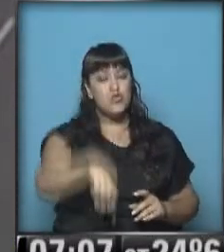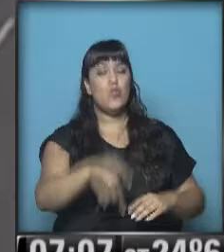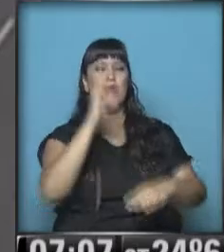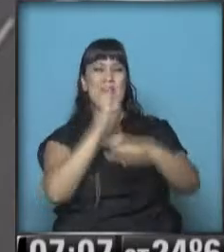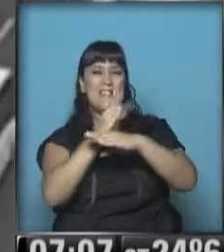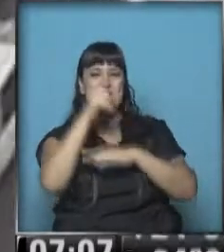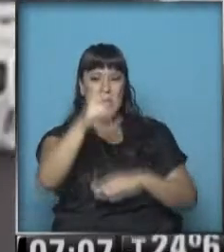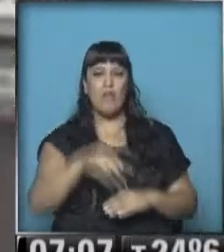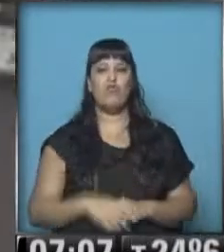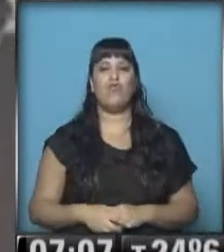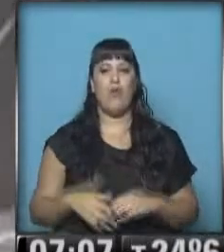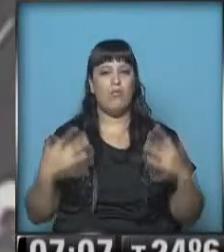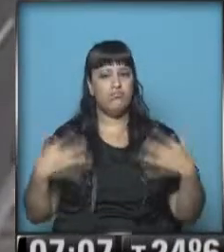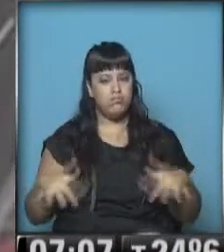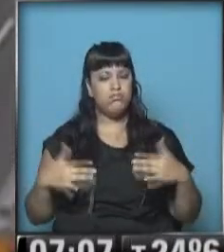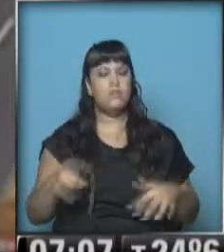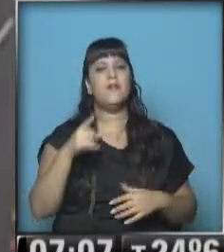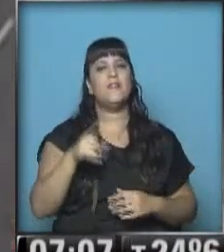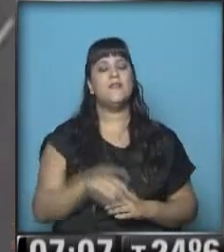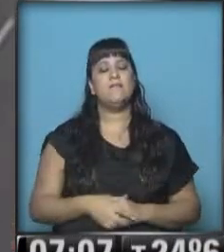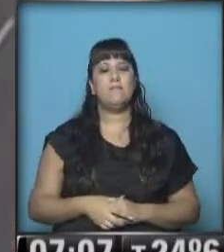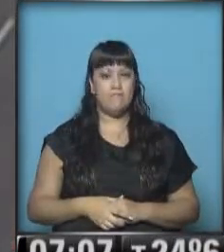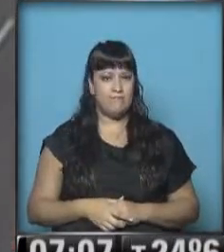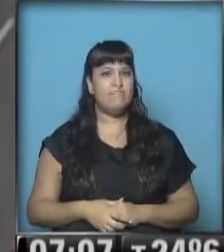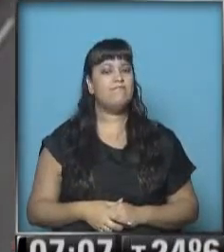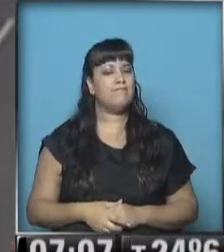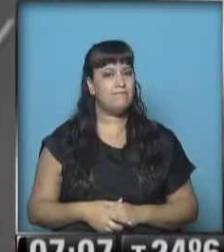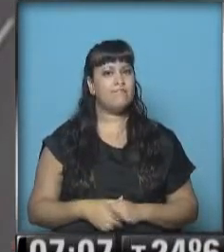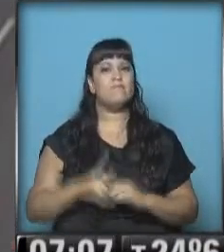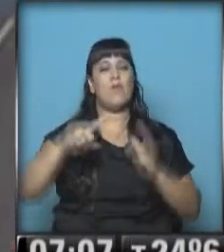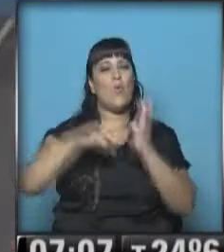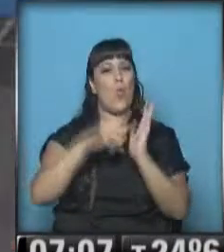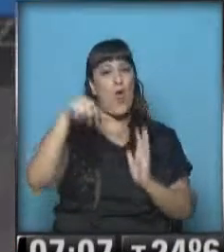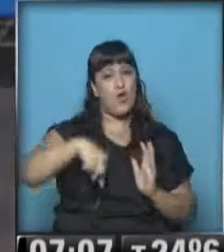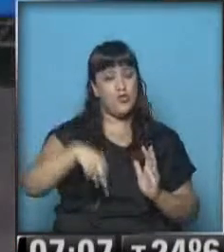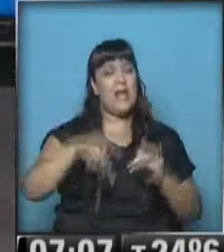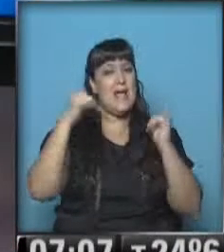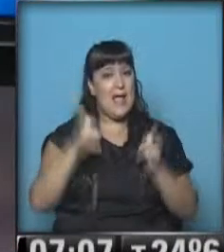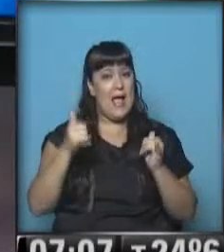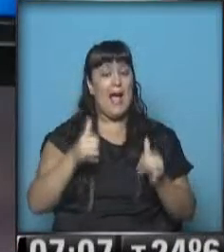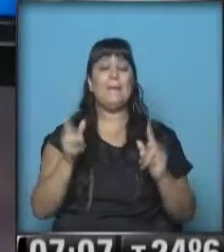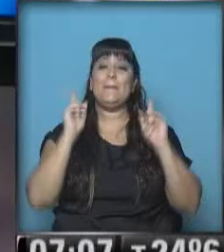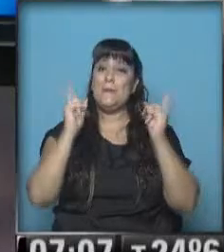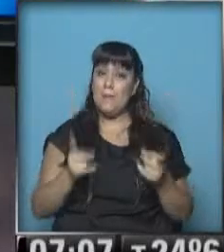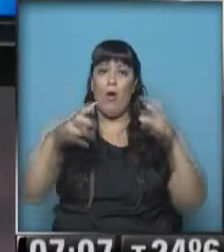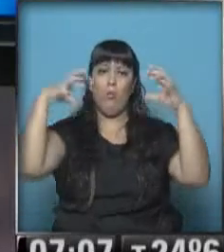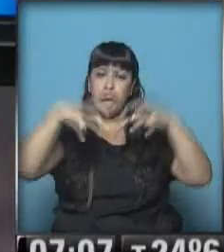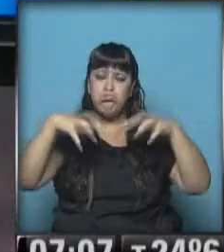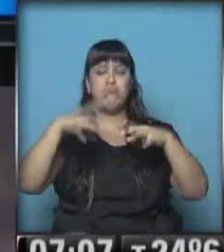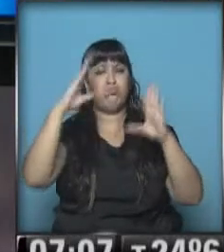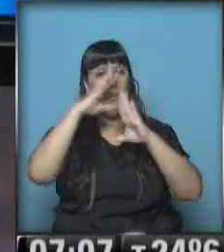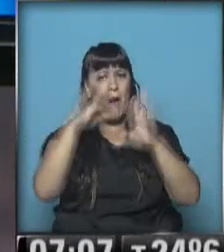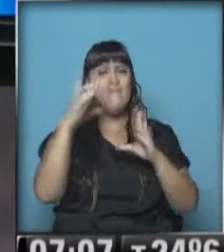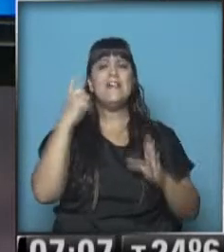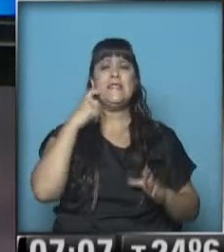ya está entrando y ya está prácticamente sobre la mismísima ciudad de Buenos Aires. Bueno, también llovió y fuerte en San